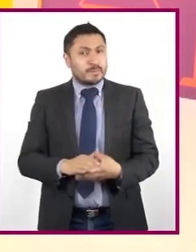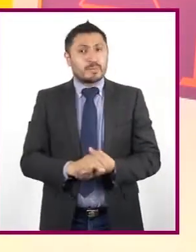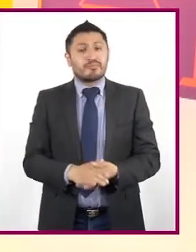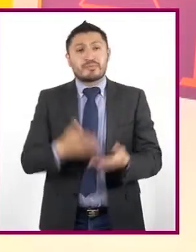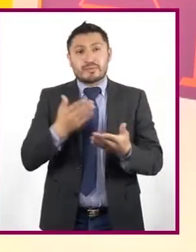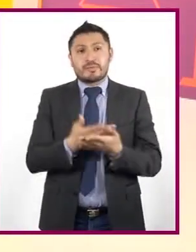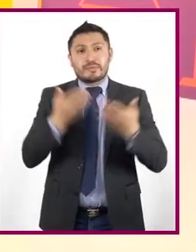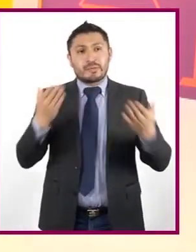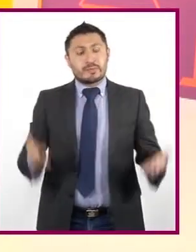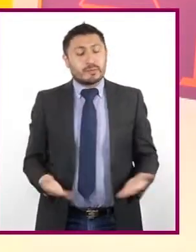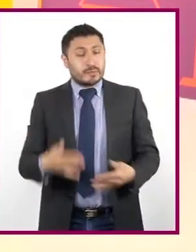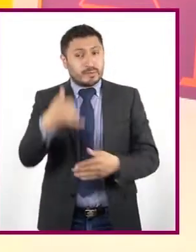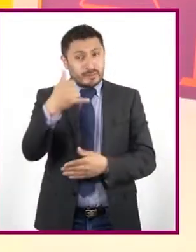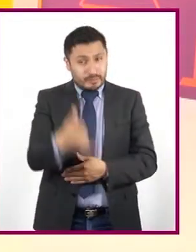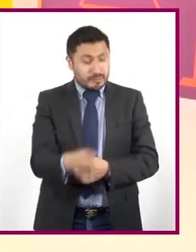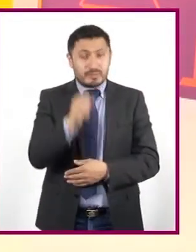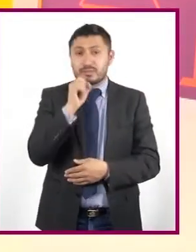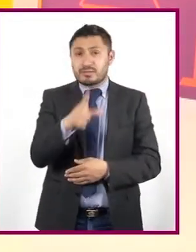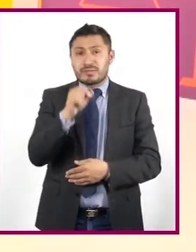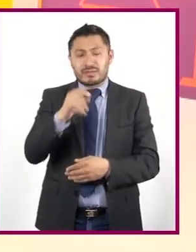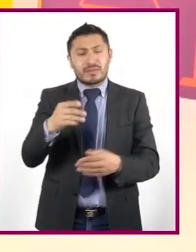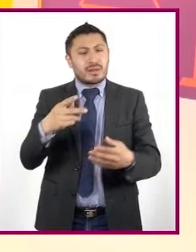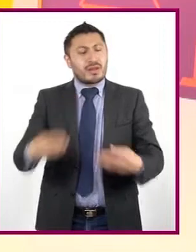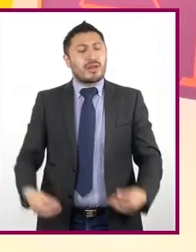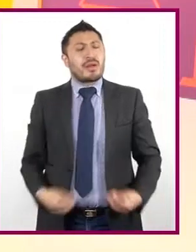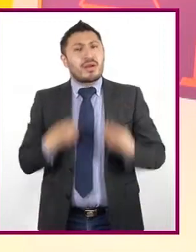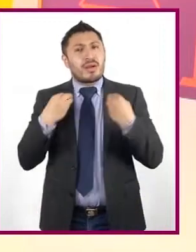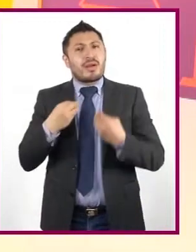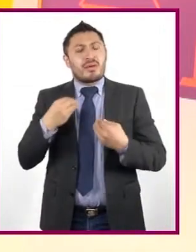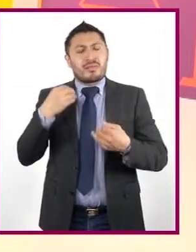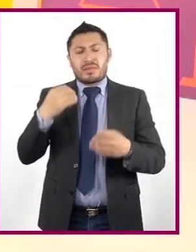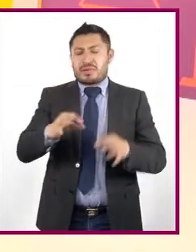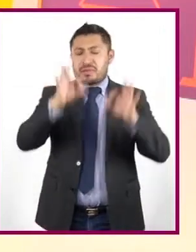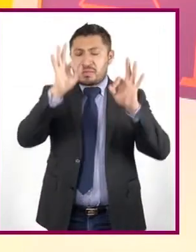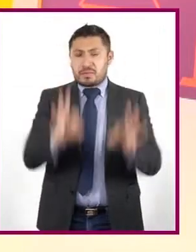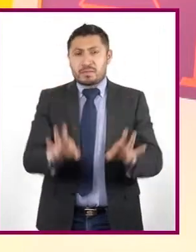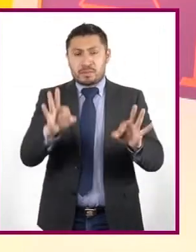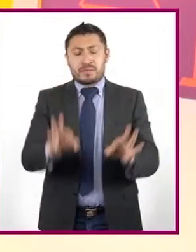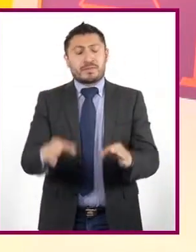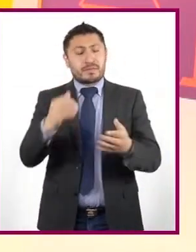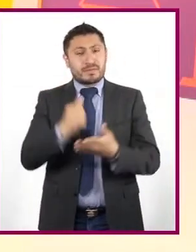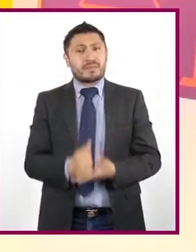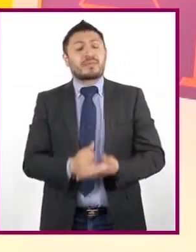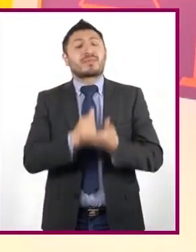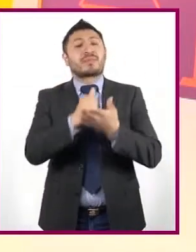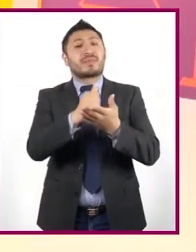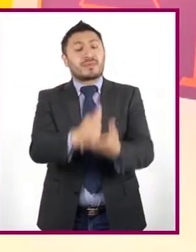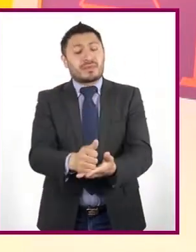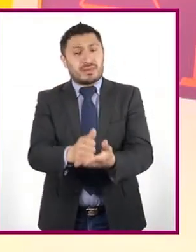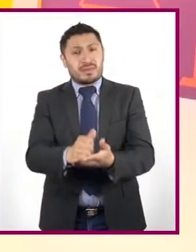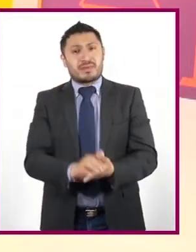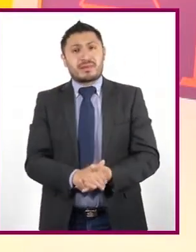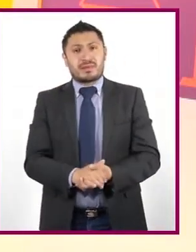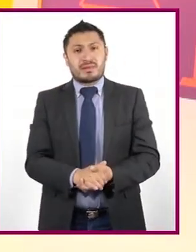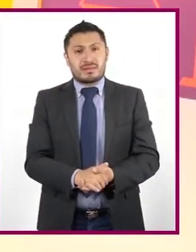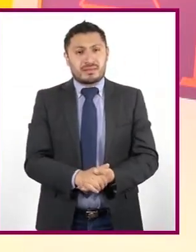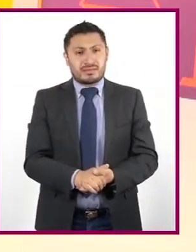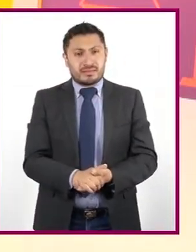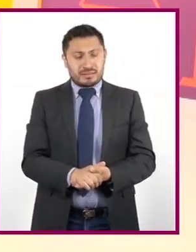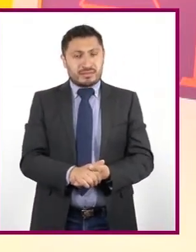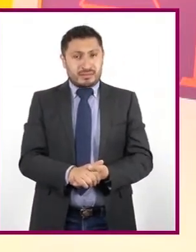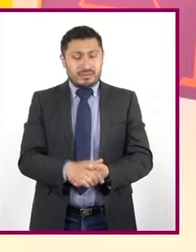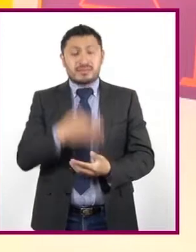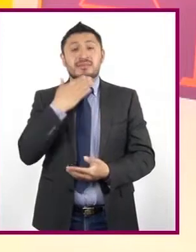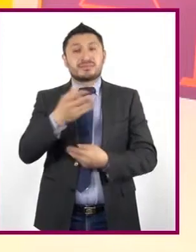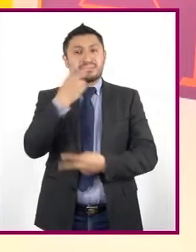presente y con eso proyectar una vida plena que contribuya a su bienestar y el de la comunidad.